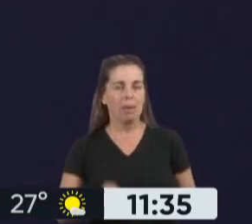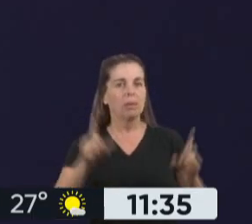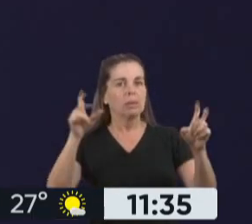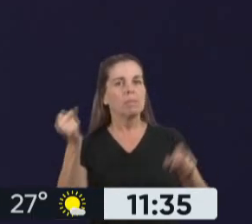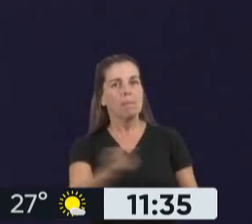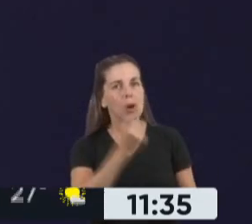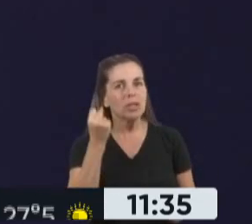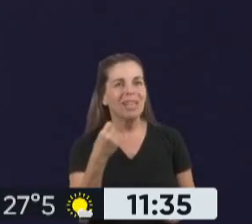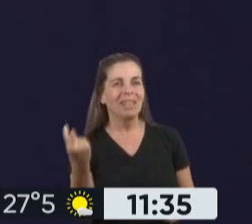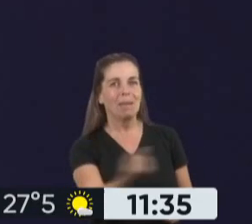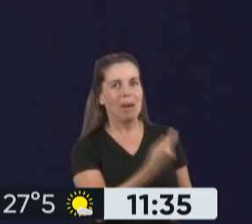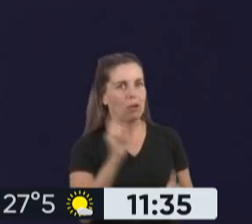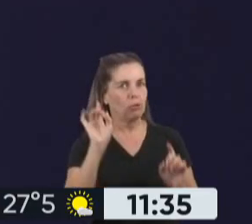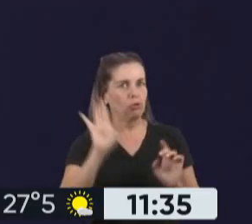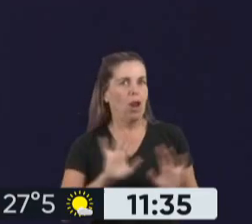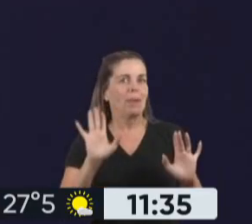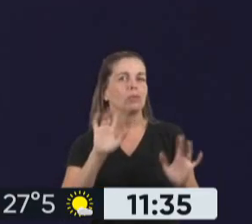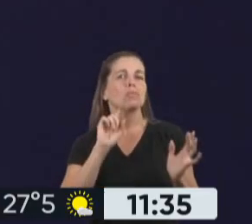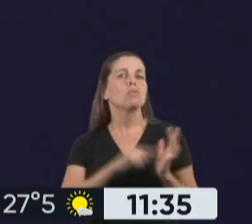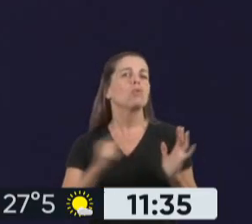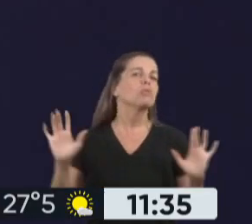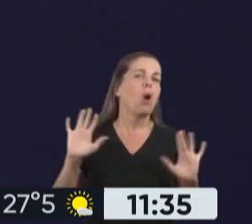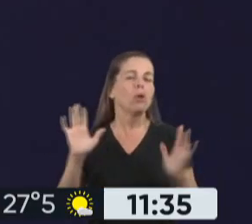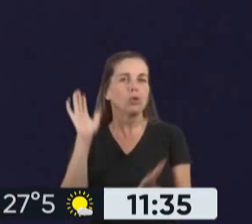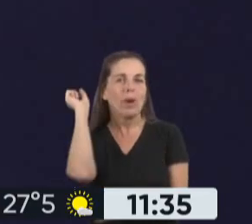no es solo una variable más de la economía.